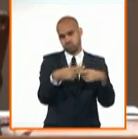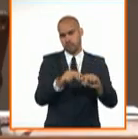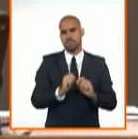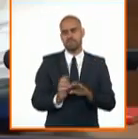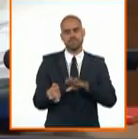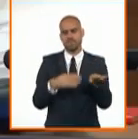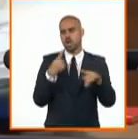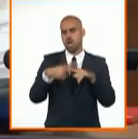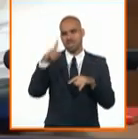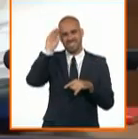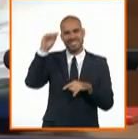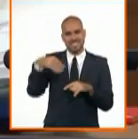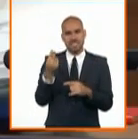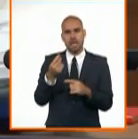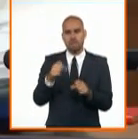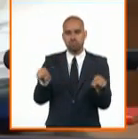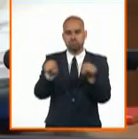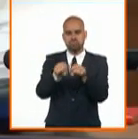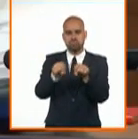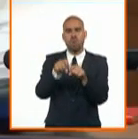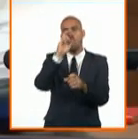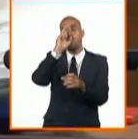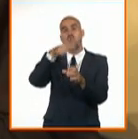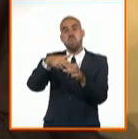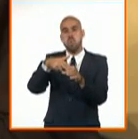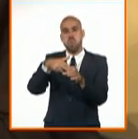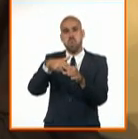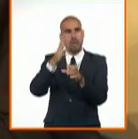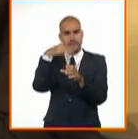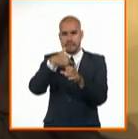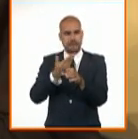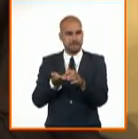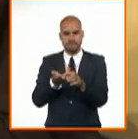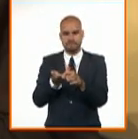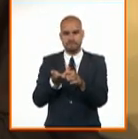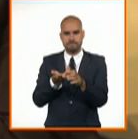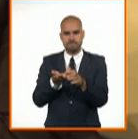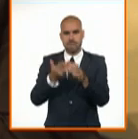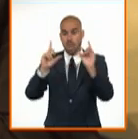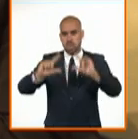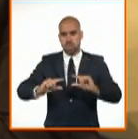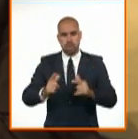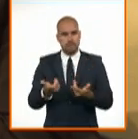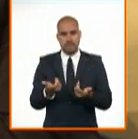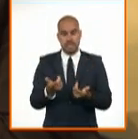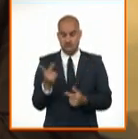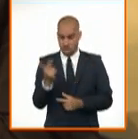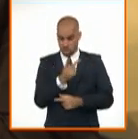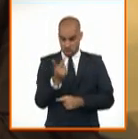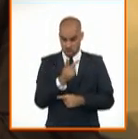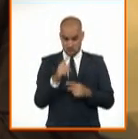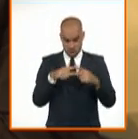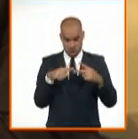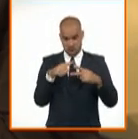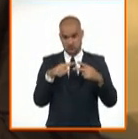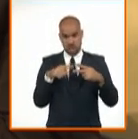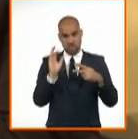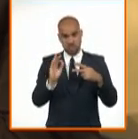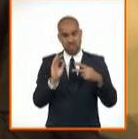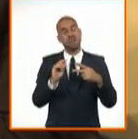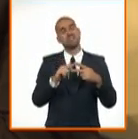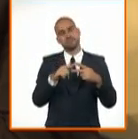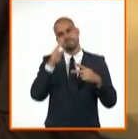disponibilidad de combustible y ambas causas están muy ligadas a todo lo que ha afectado